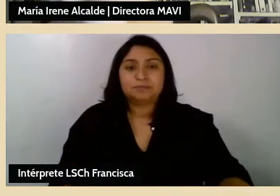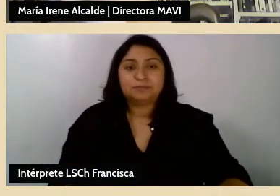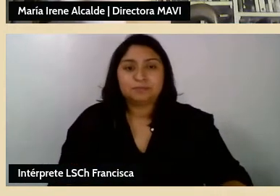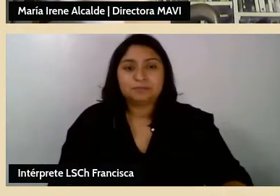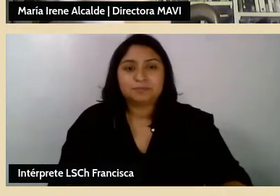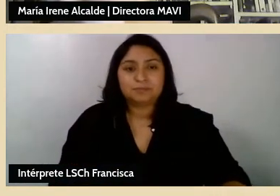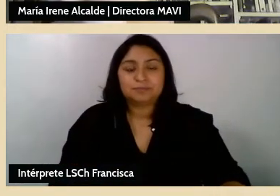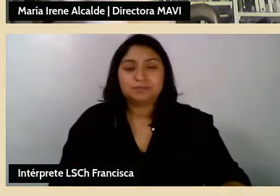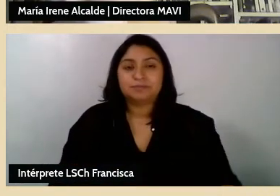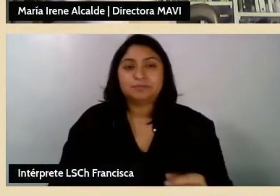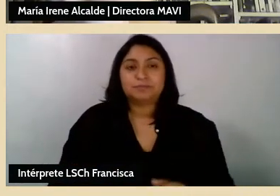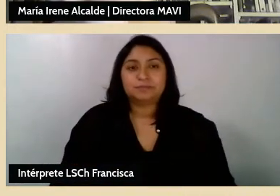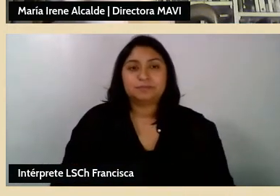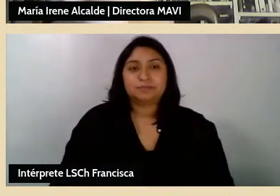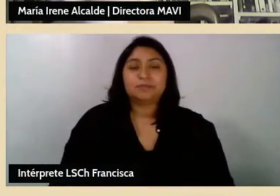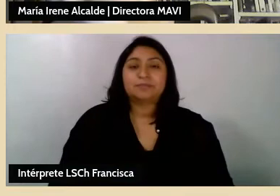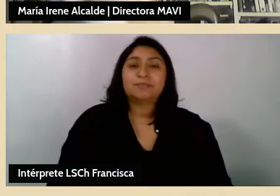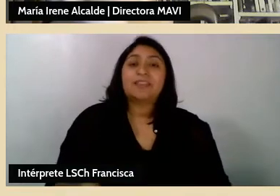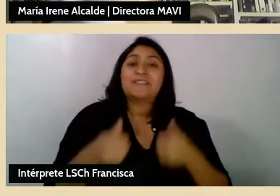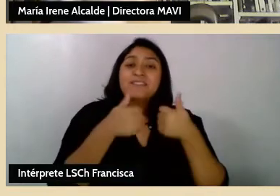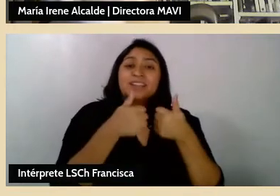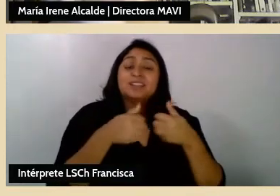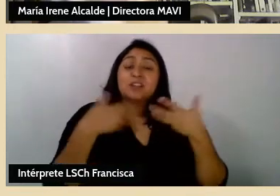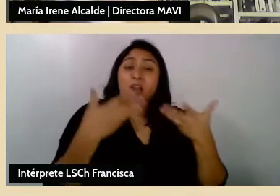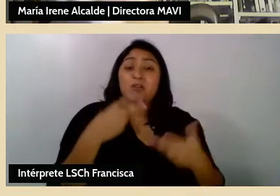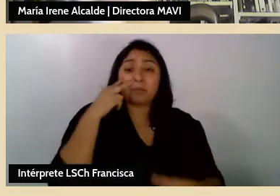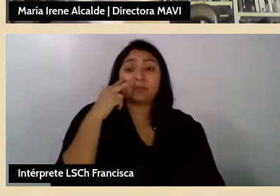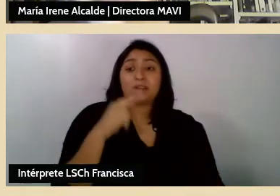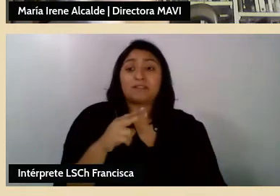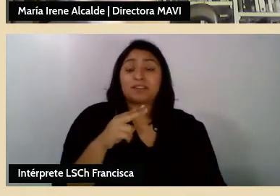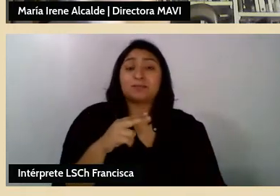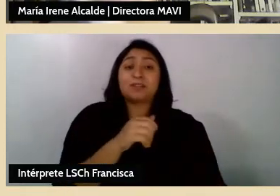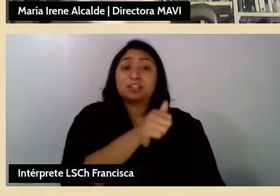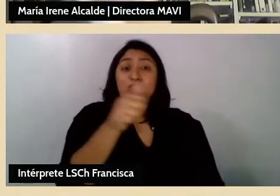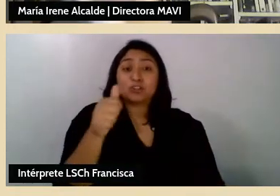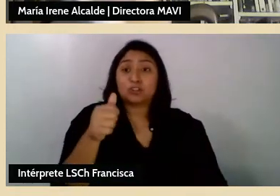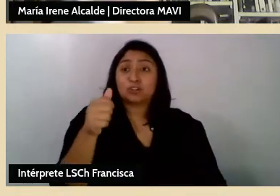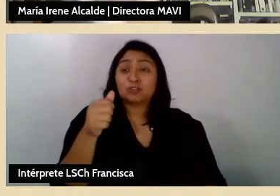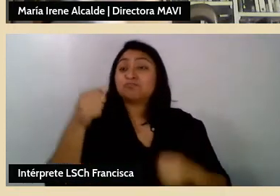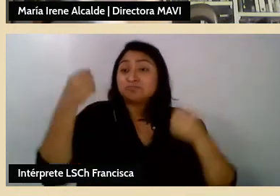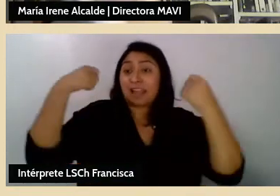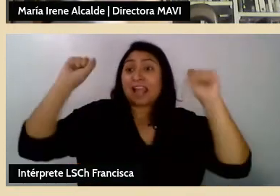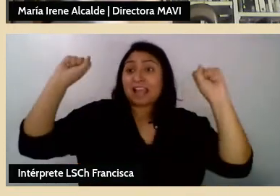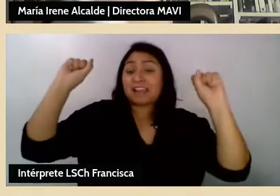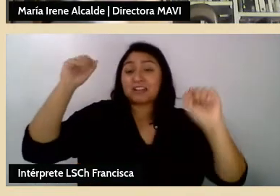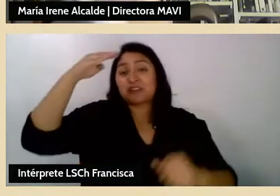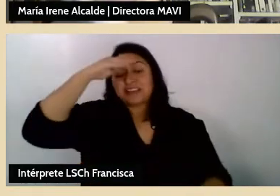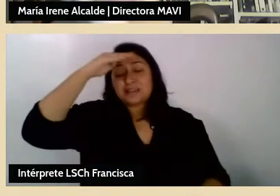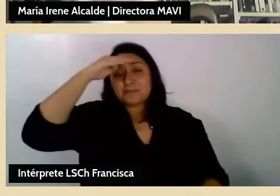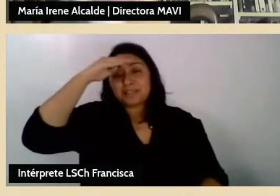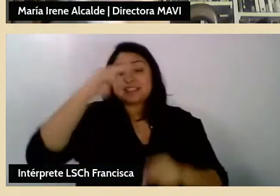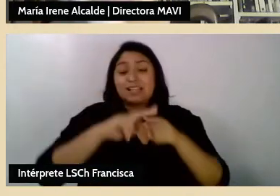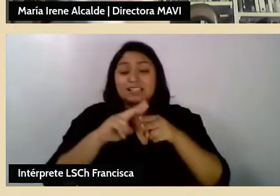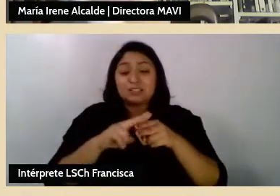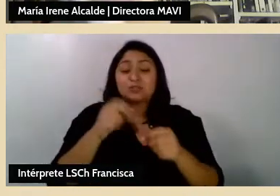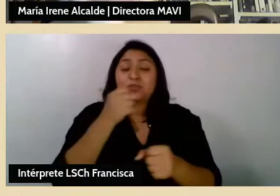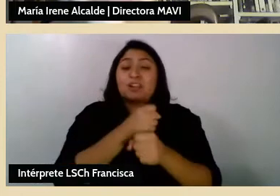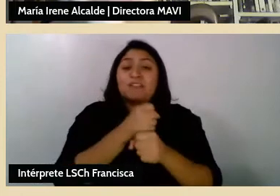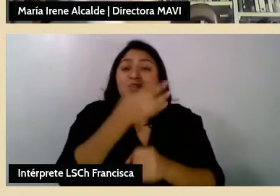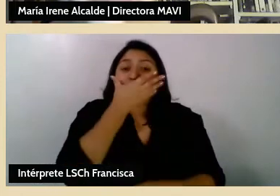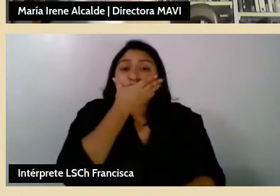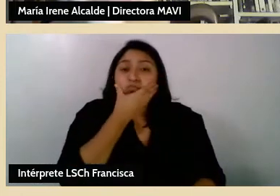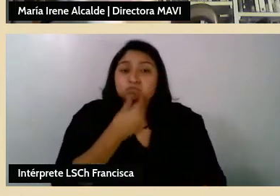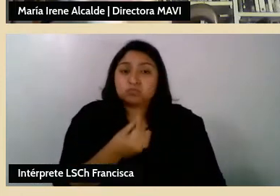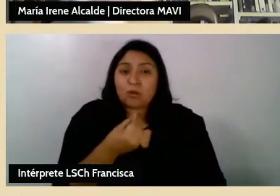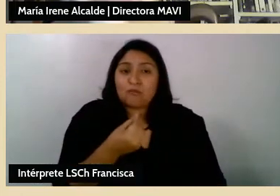pero ahora, así como estamos viendo, todos ganaron experiencia y se hizo un trabajo maravilloso que, como